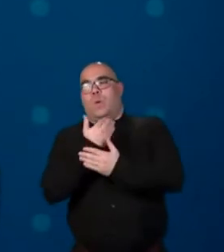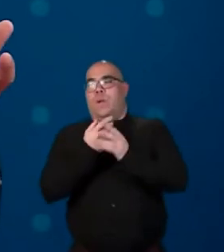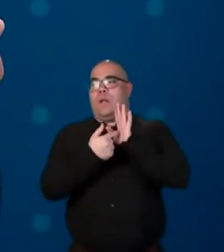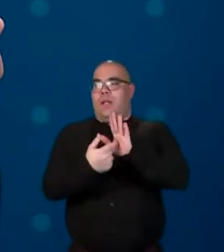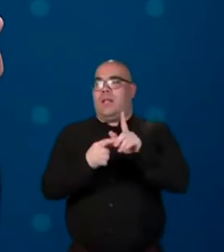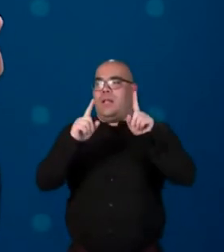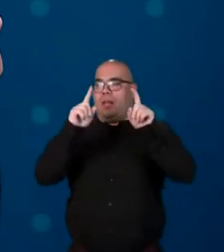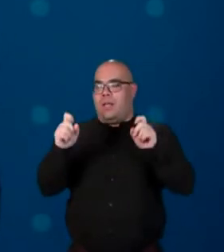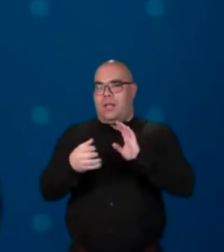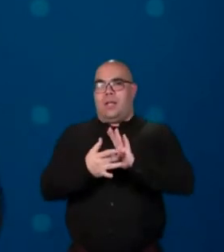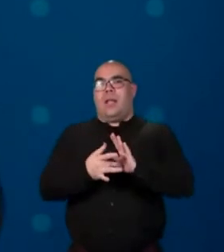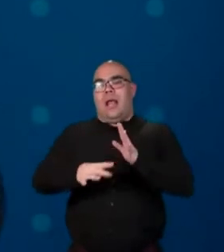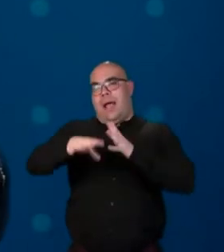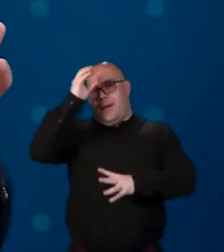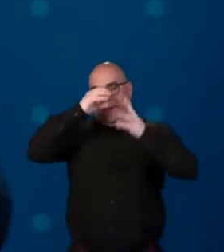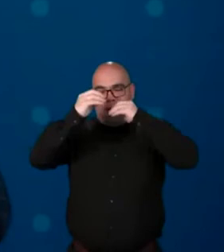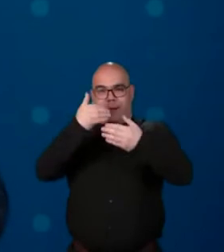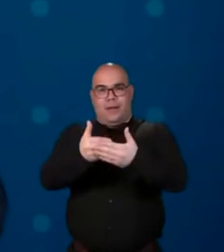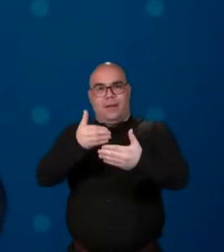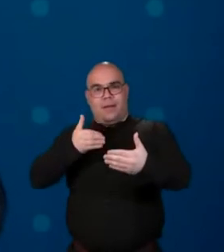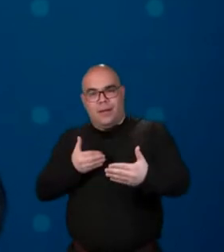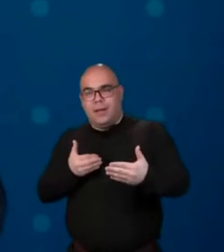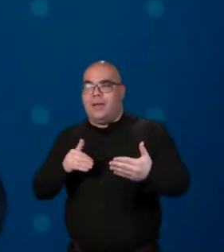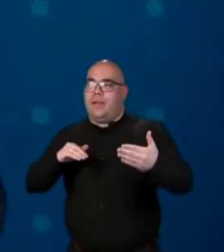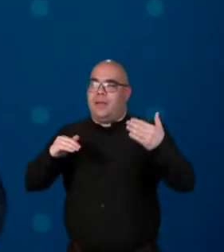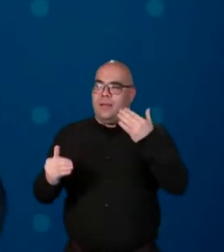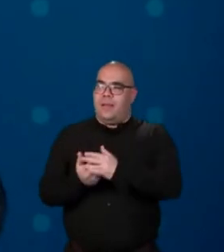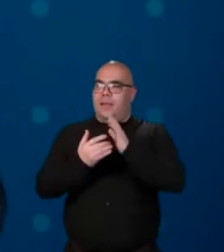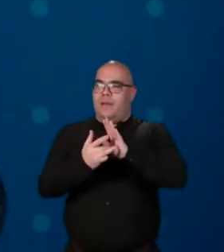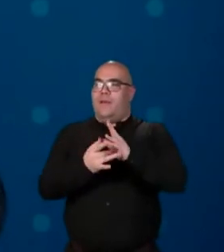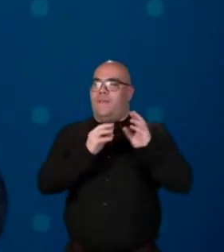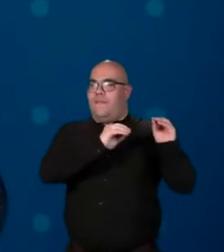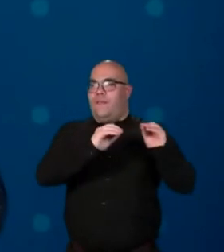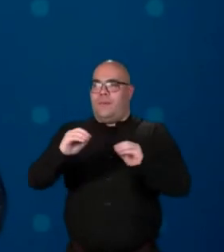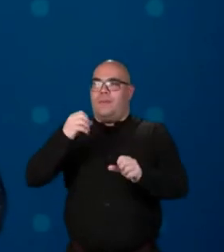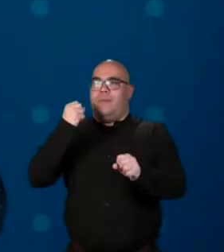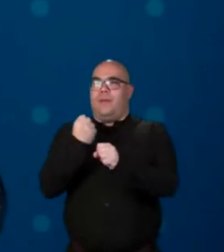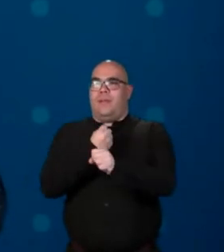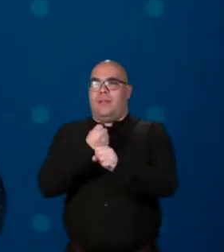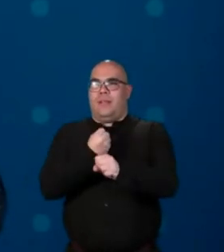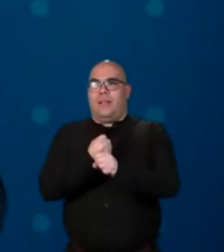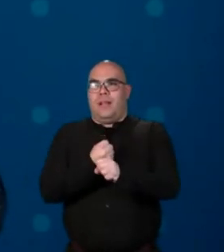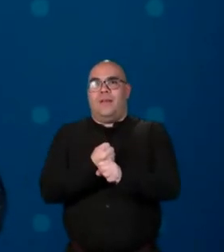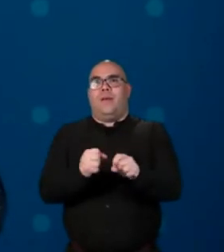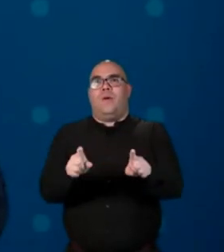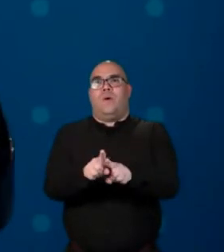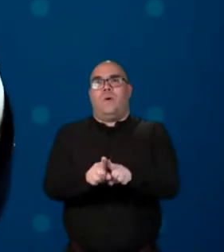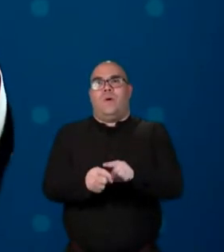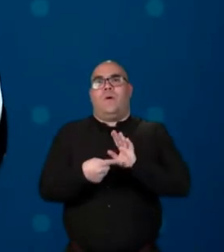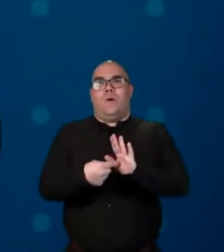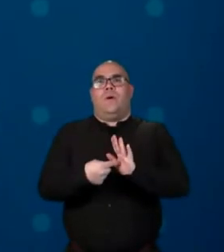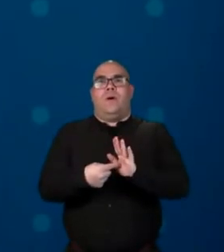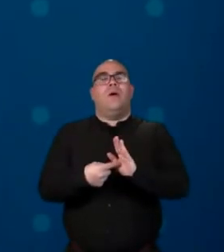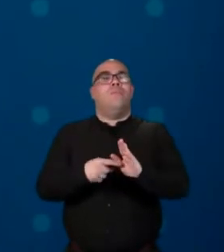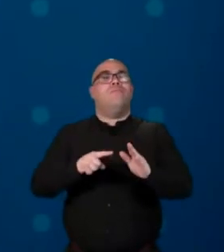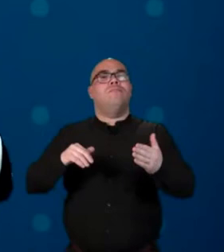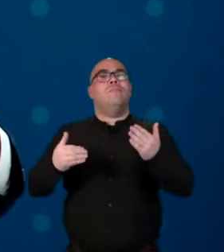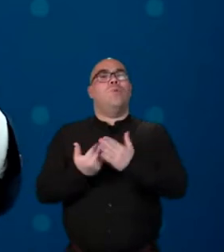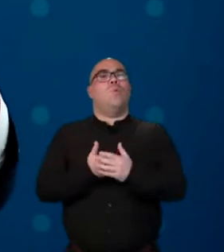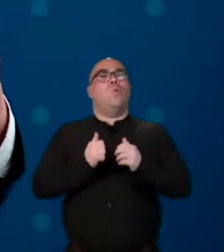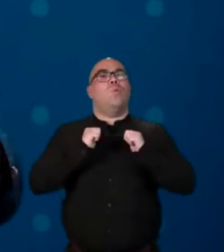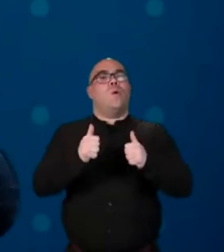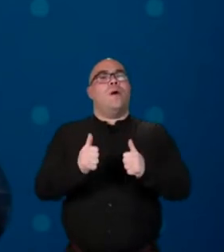de aprendizajes previos la vida de formación para el trabajo y de esta manera poder dar una respuesta